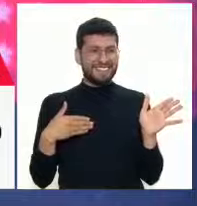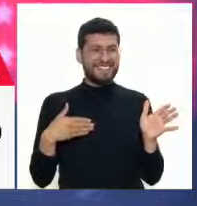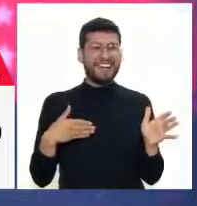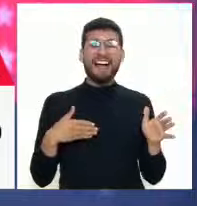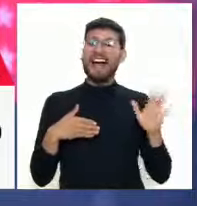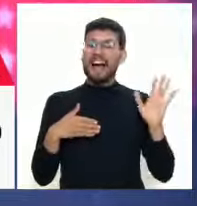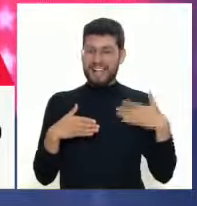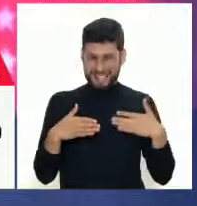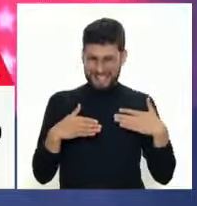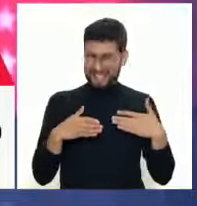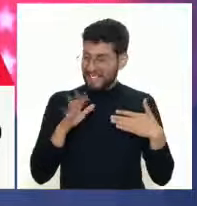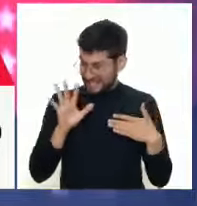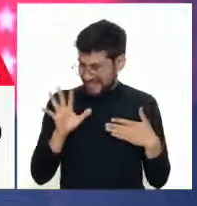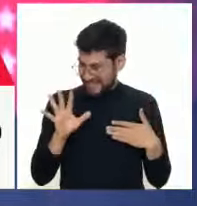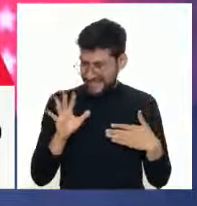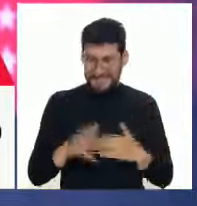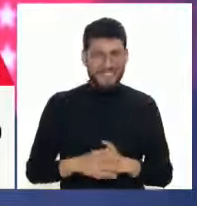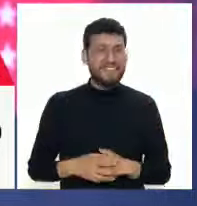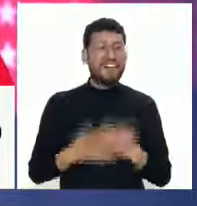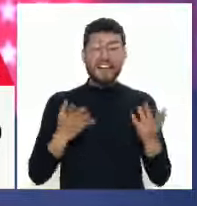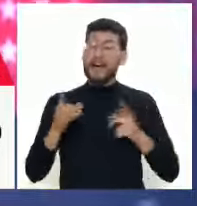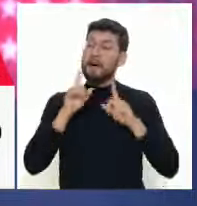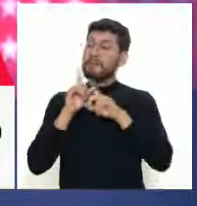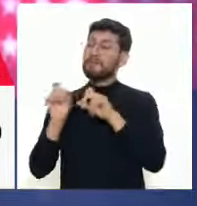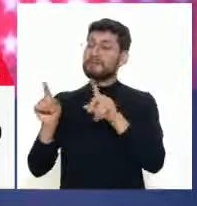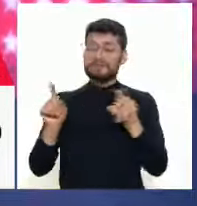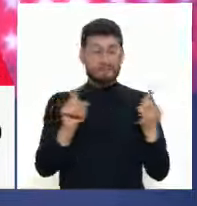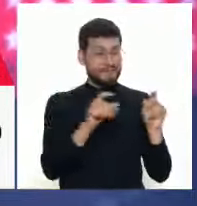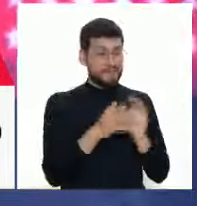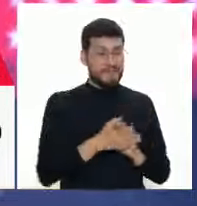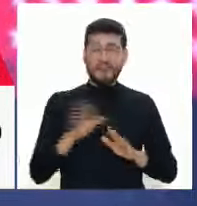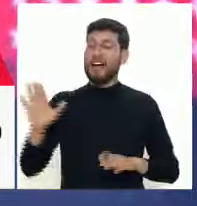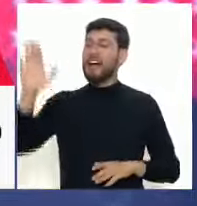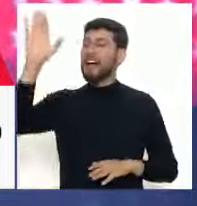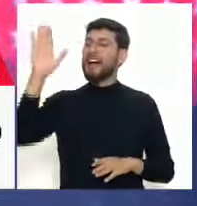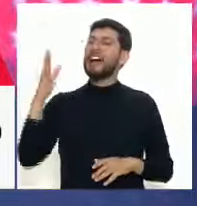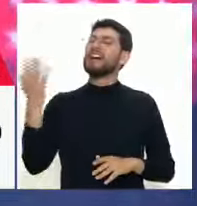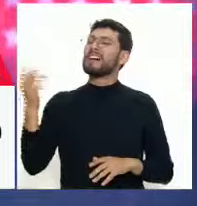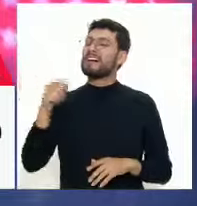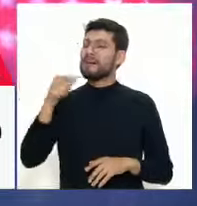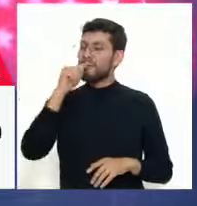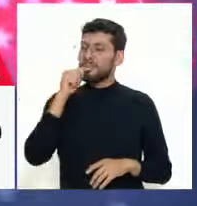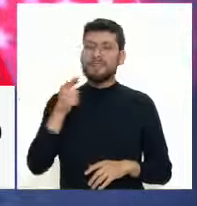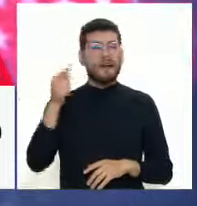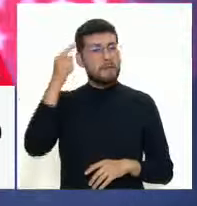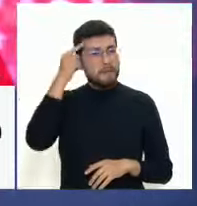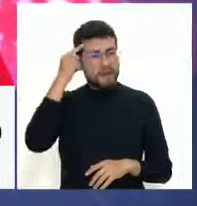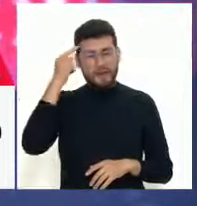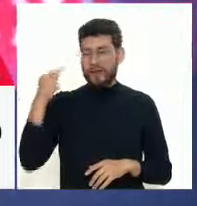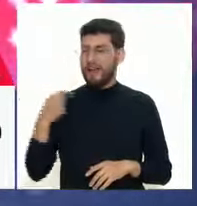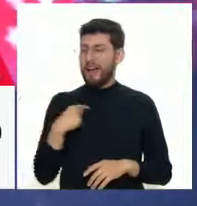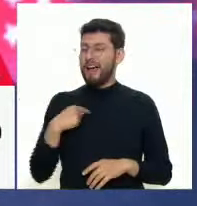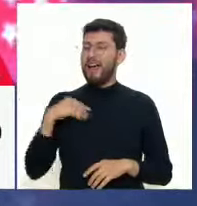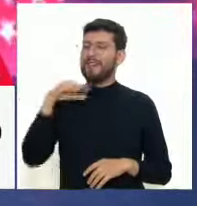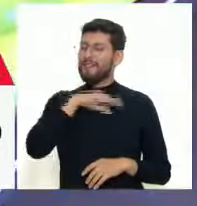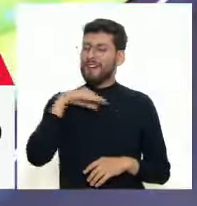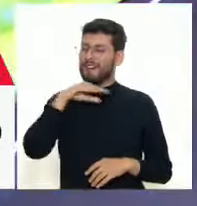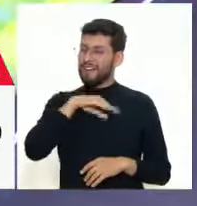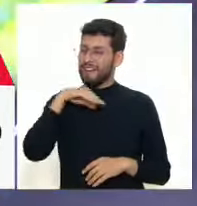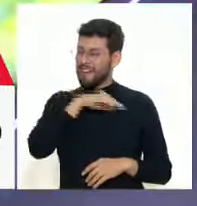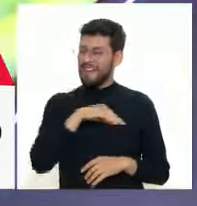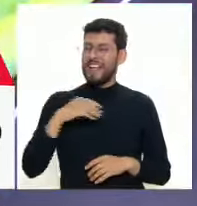A ver, a ver, a ver, a ver, a ver. Encuesta. Levante la mano el niño o niña que piensa que estoy haciendo trampa.